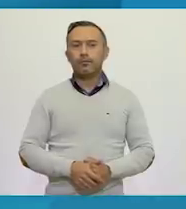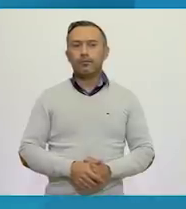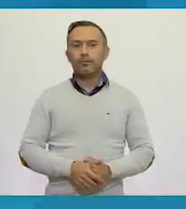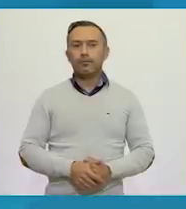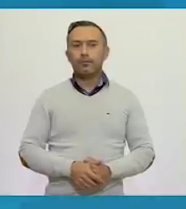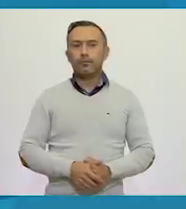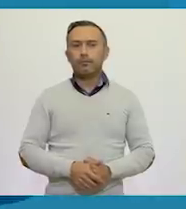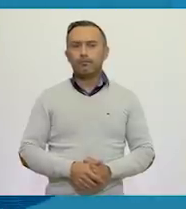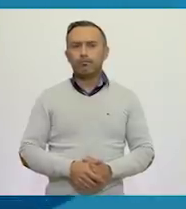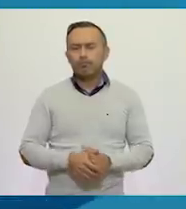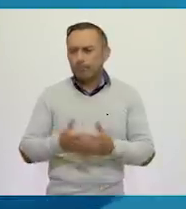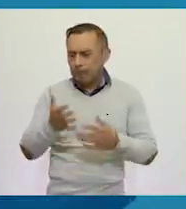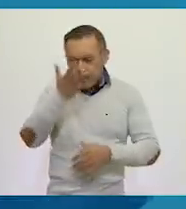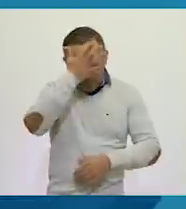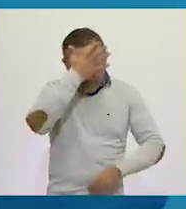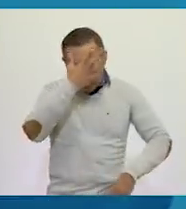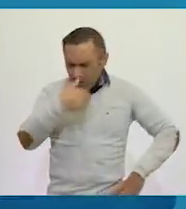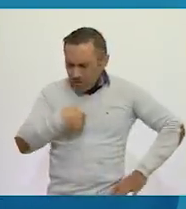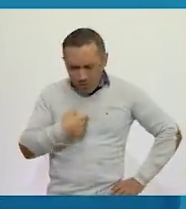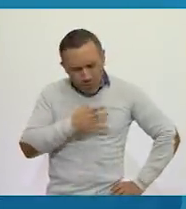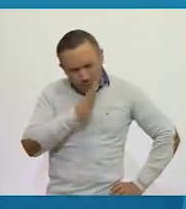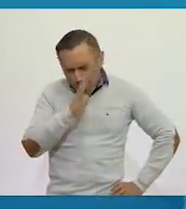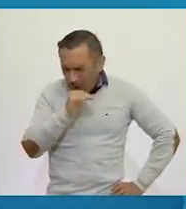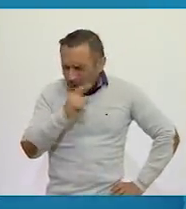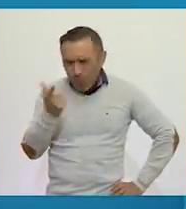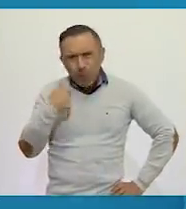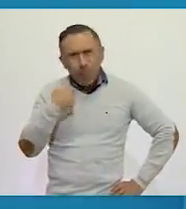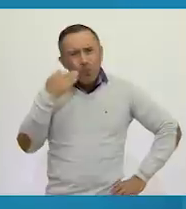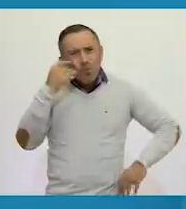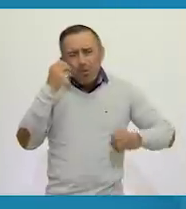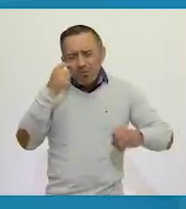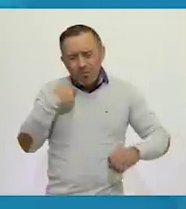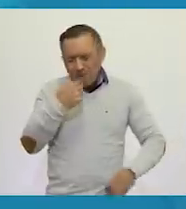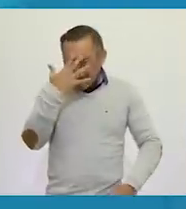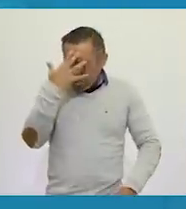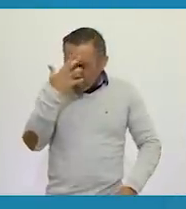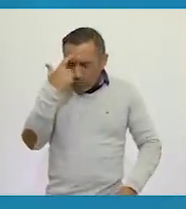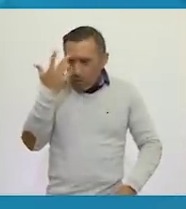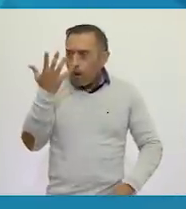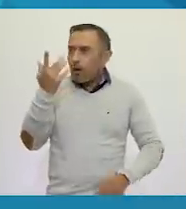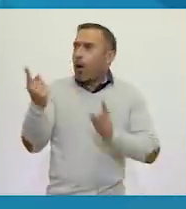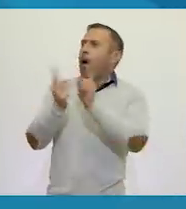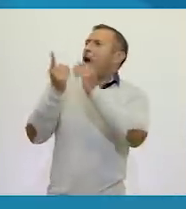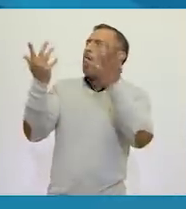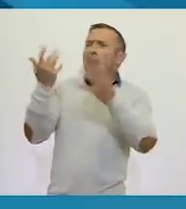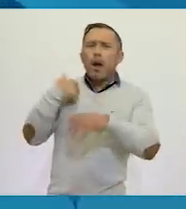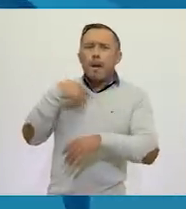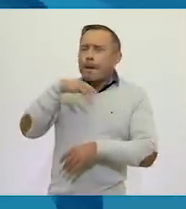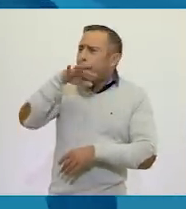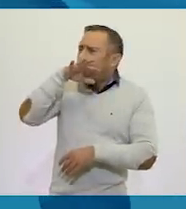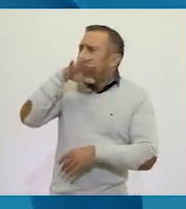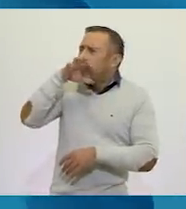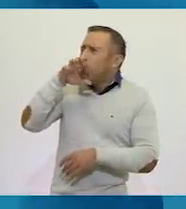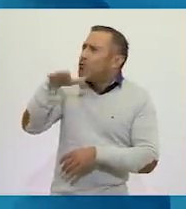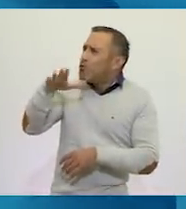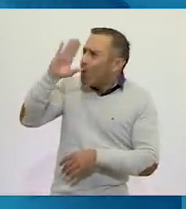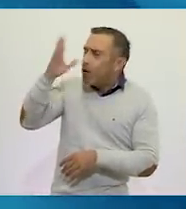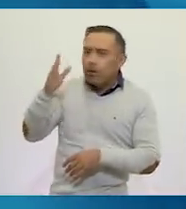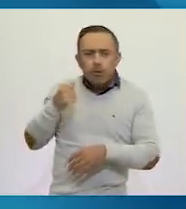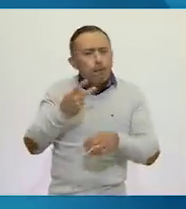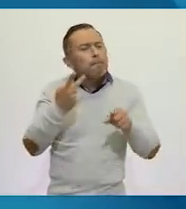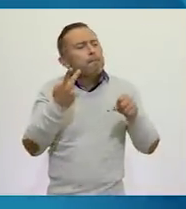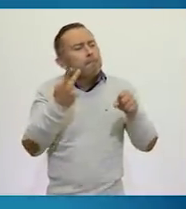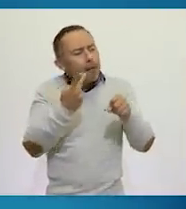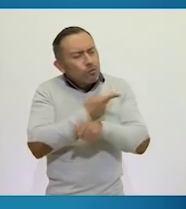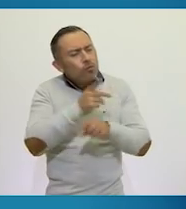Triste estoy, no puedo creer lo triste que estoy. Hace mucho que no estaba tan triste. ¡Hola, don Leopoldo! ¿Qué pasó, Cupertino, hombre?